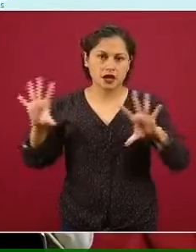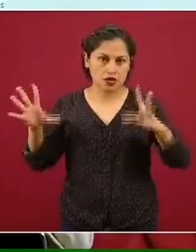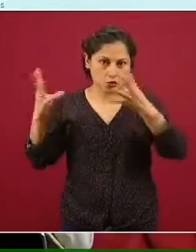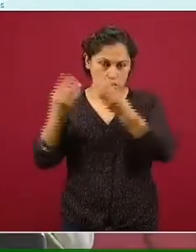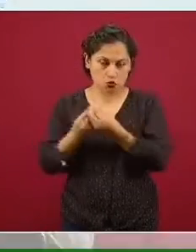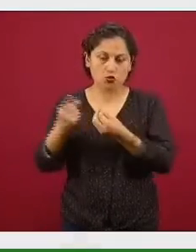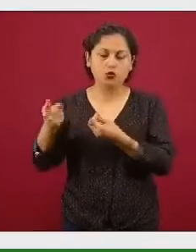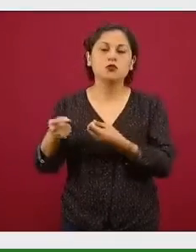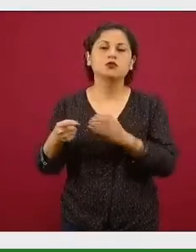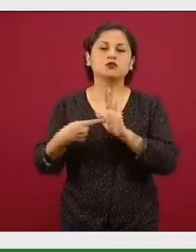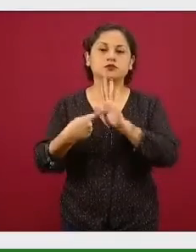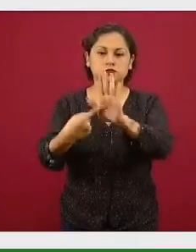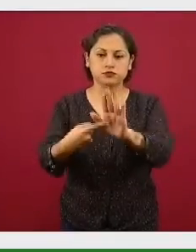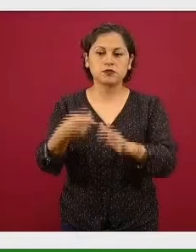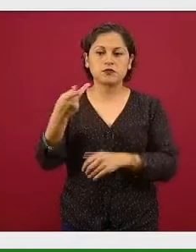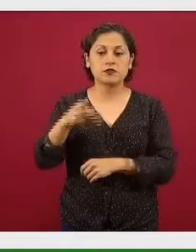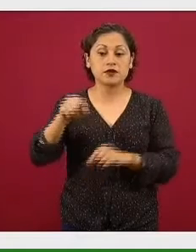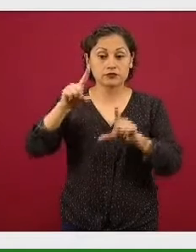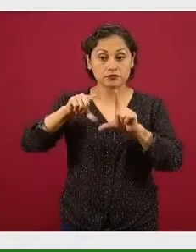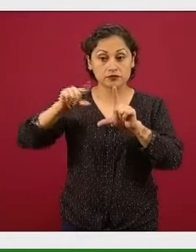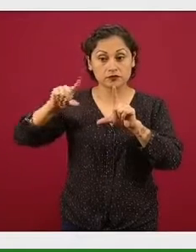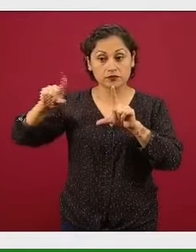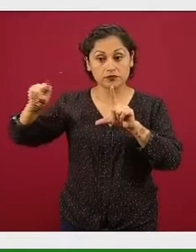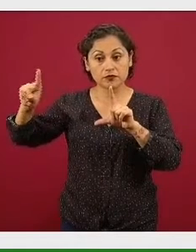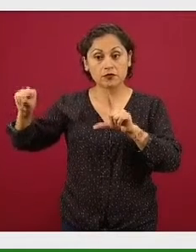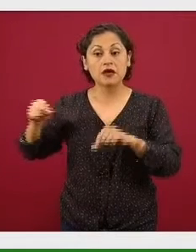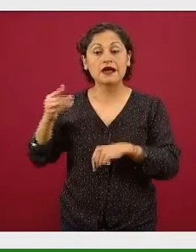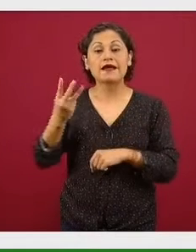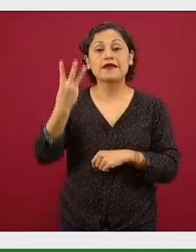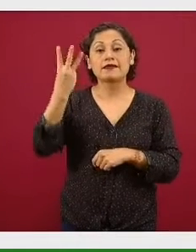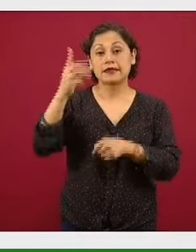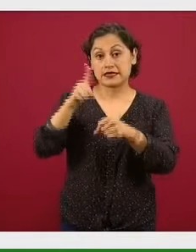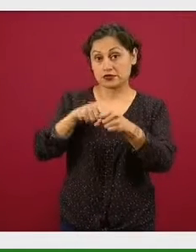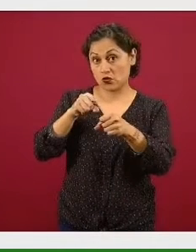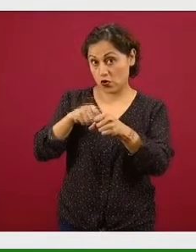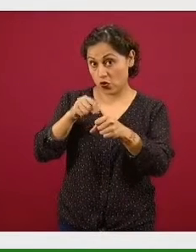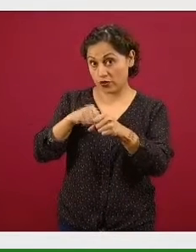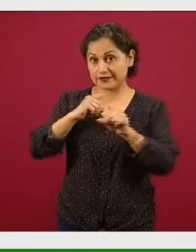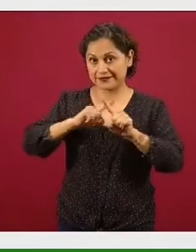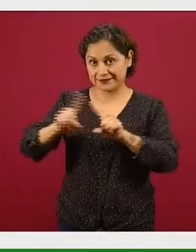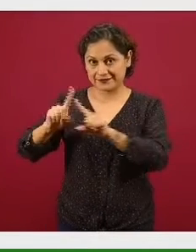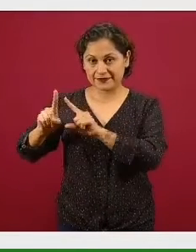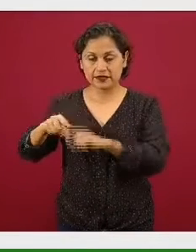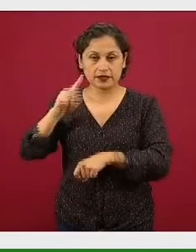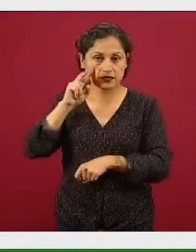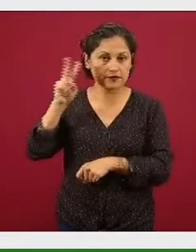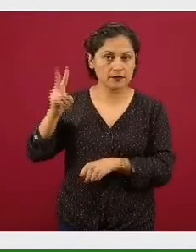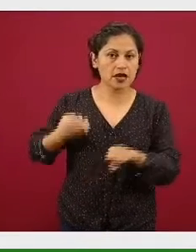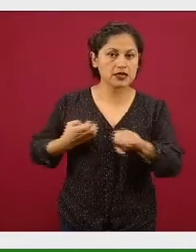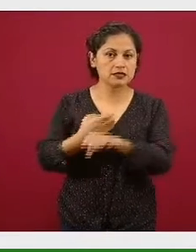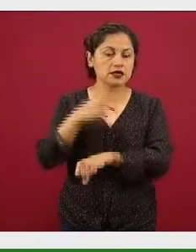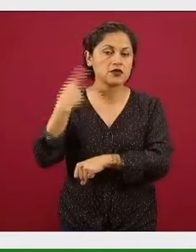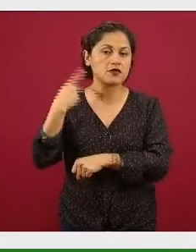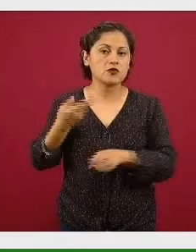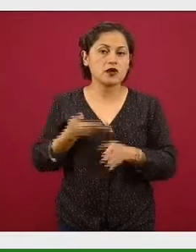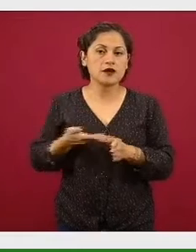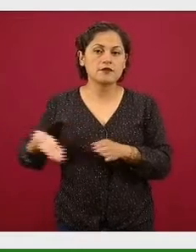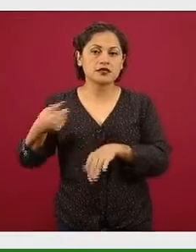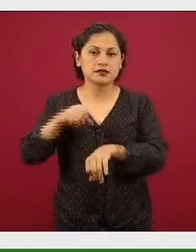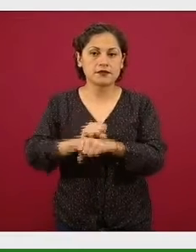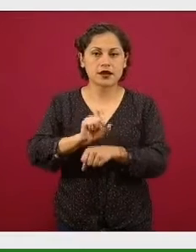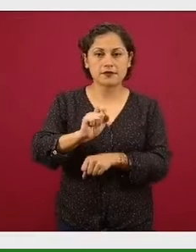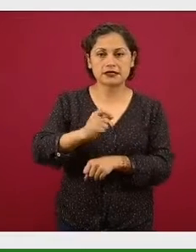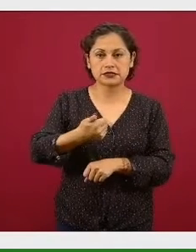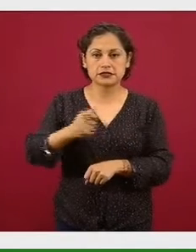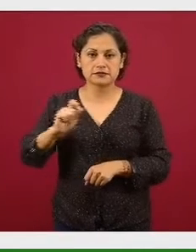es decir, estas que están apiladas, si vemos los 3 colores en su totalidad, en el caso del estado de Puebla, la semana 26 y 27